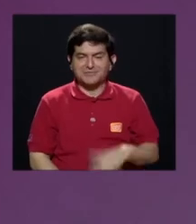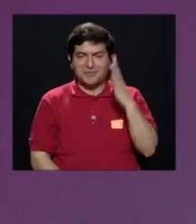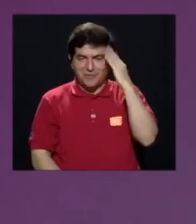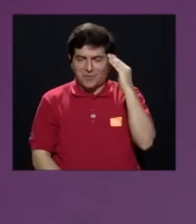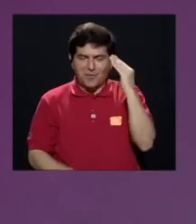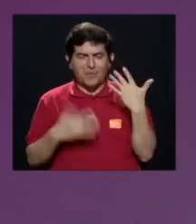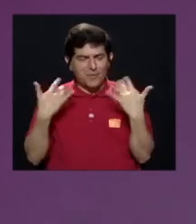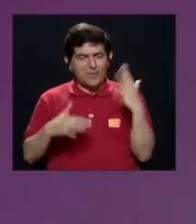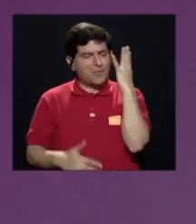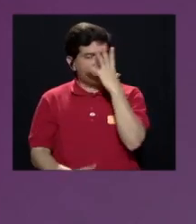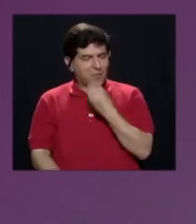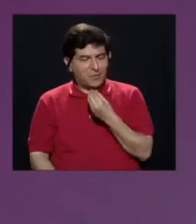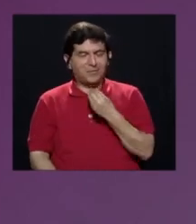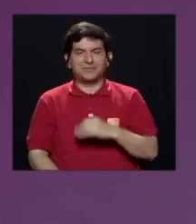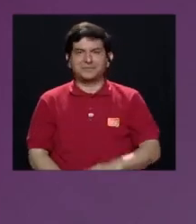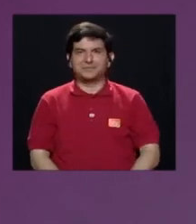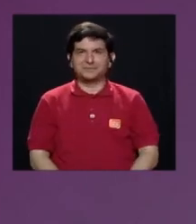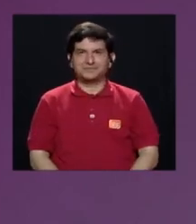muy linda.